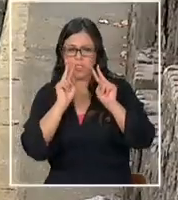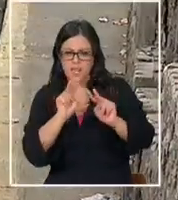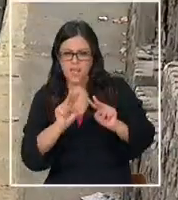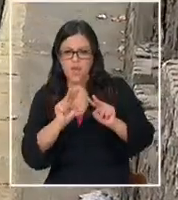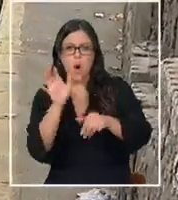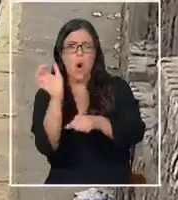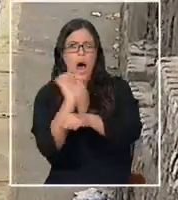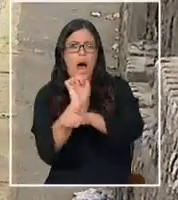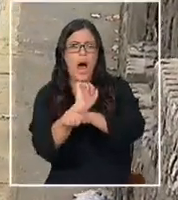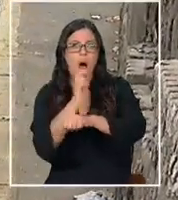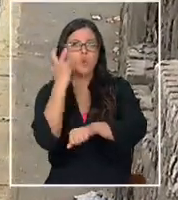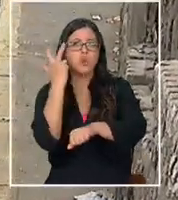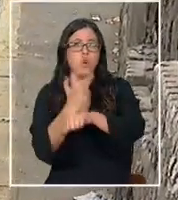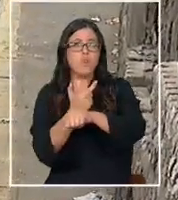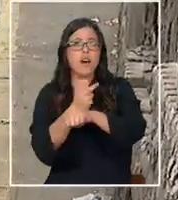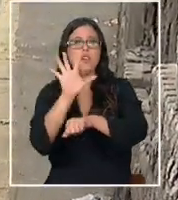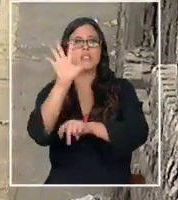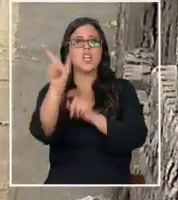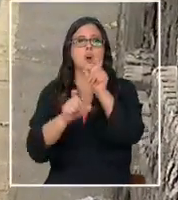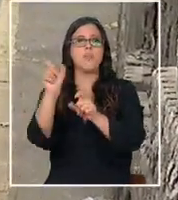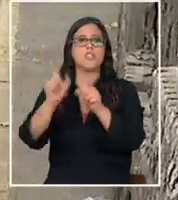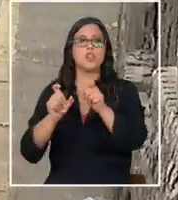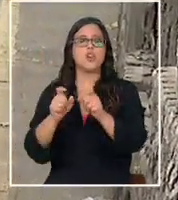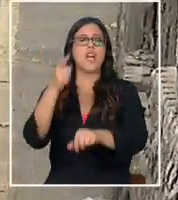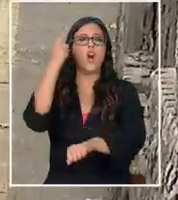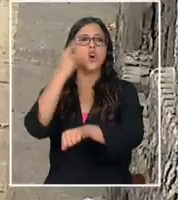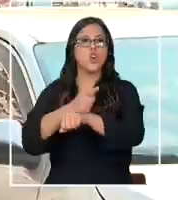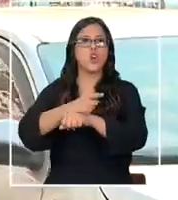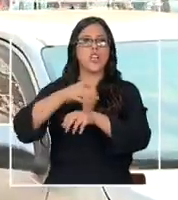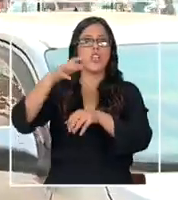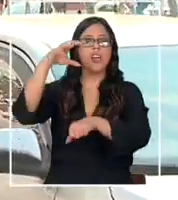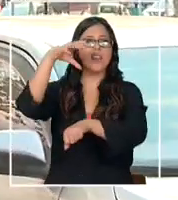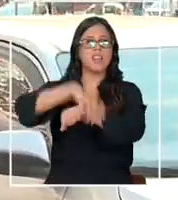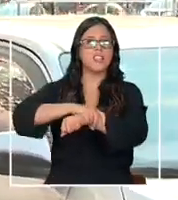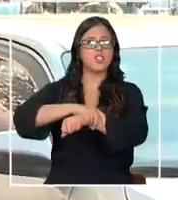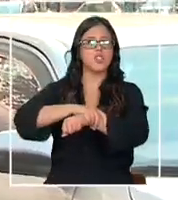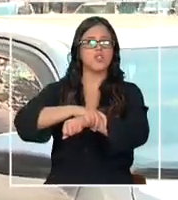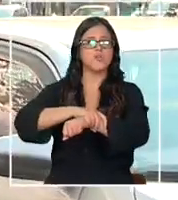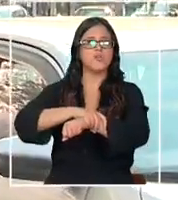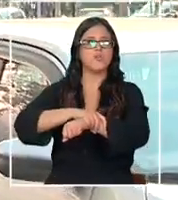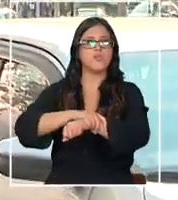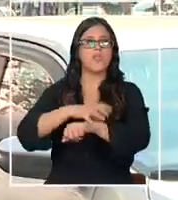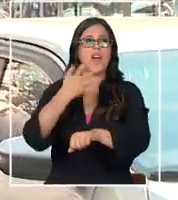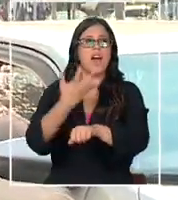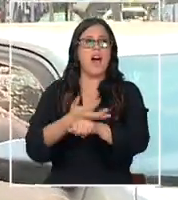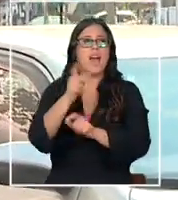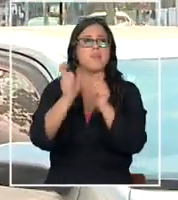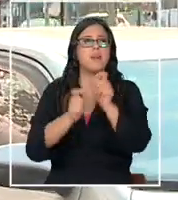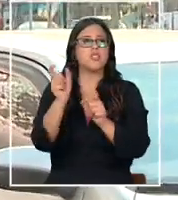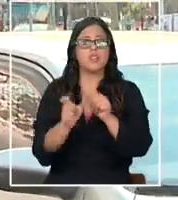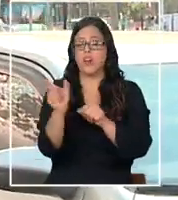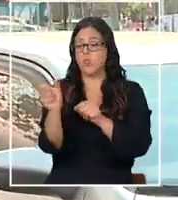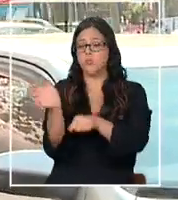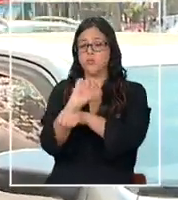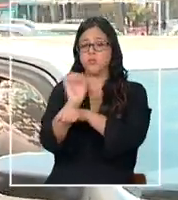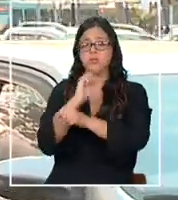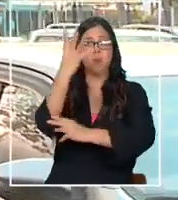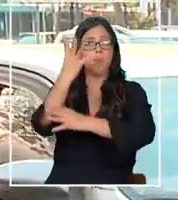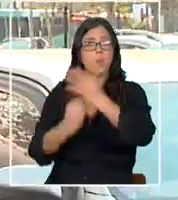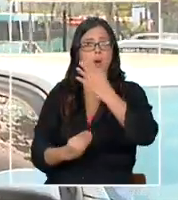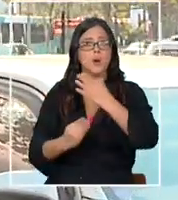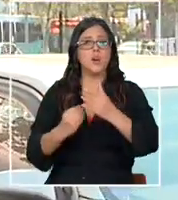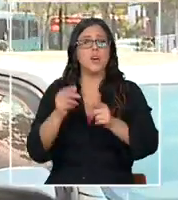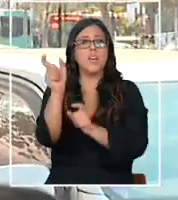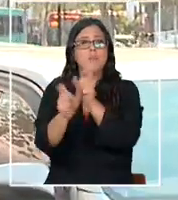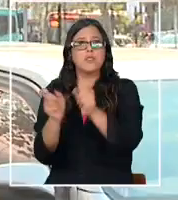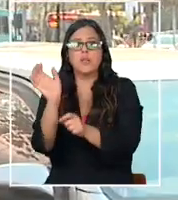y 5 personas con órdenes de detención vigente. Tenemos gente que anda sin, con su licencia vencida, como también hay gente que